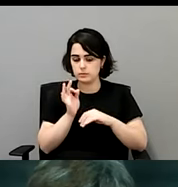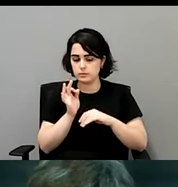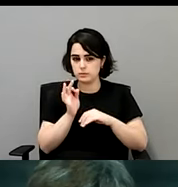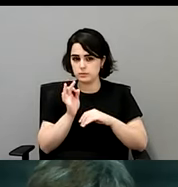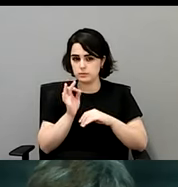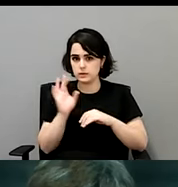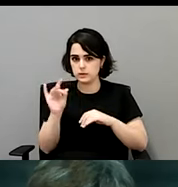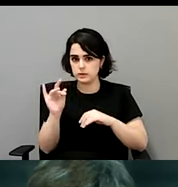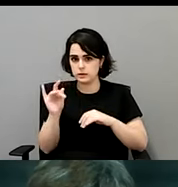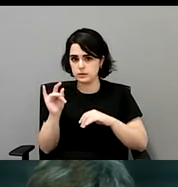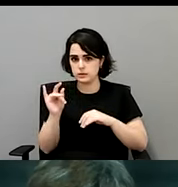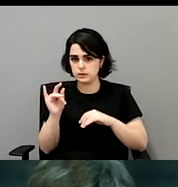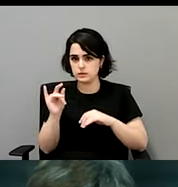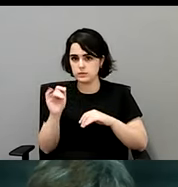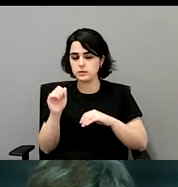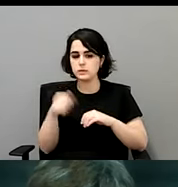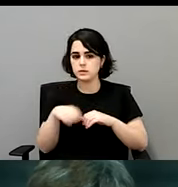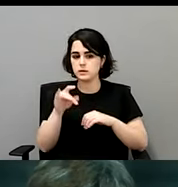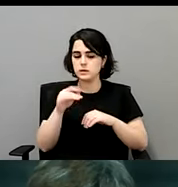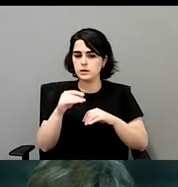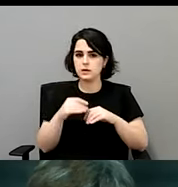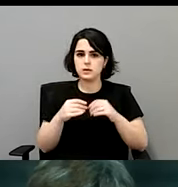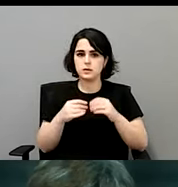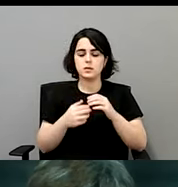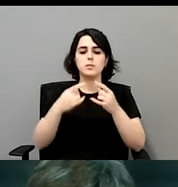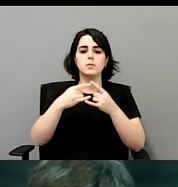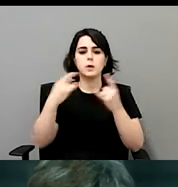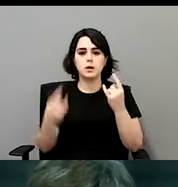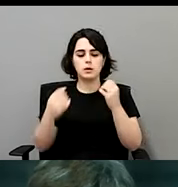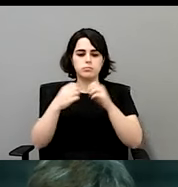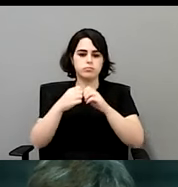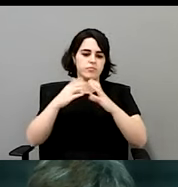Sí. Vale. Ha perdido la conexión.